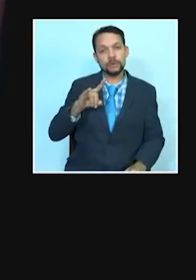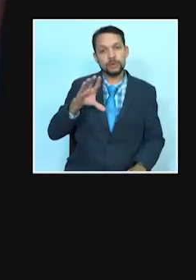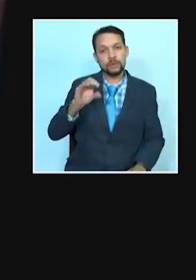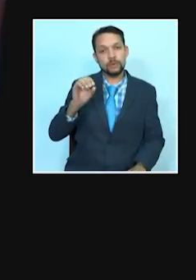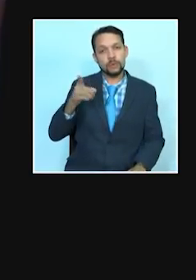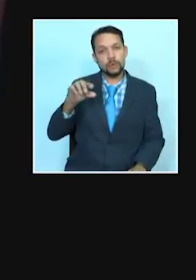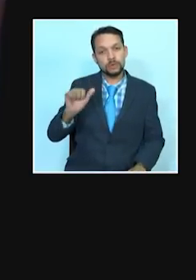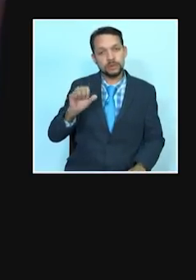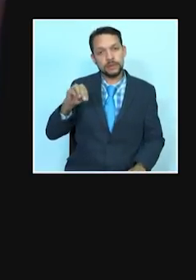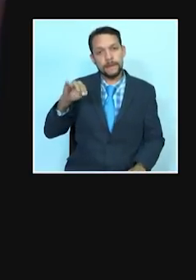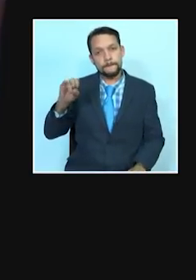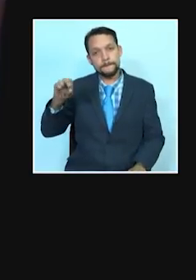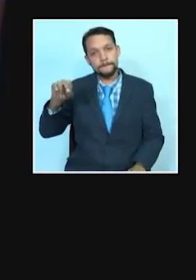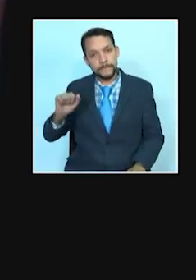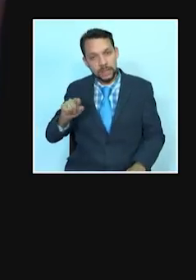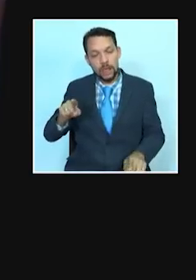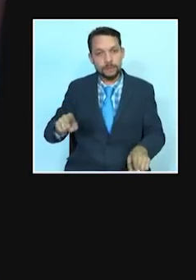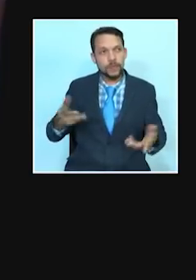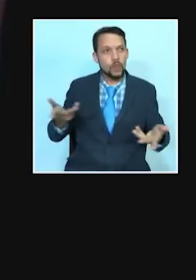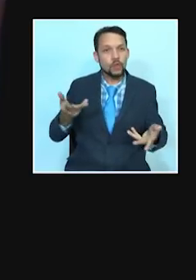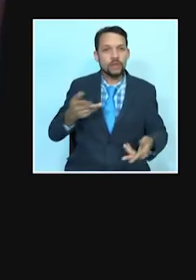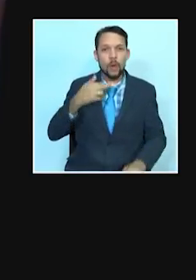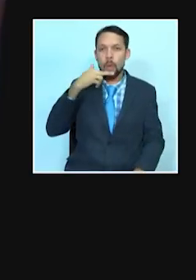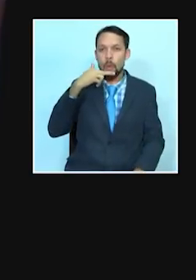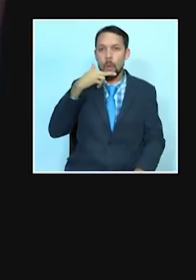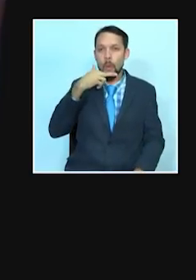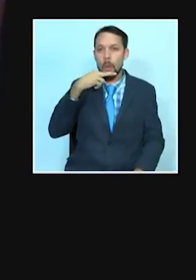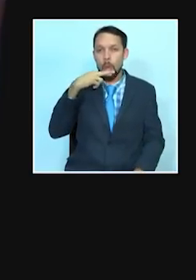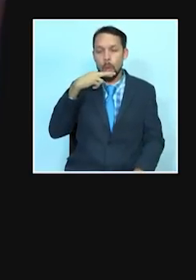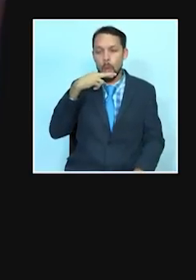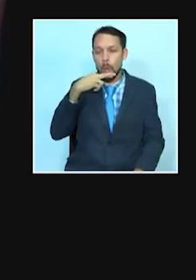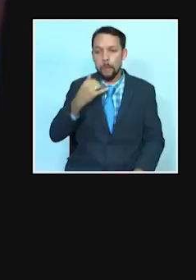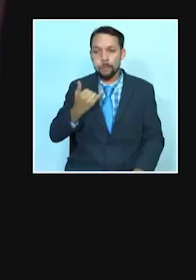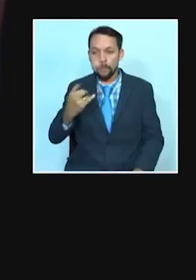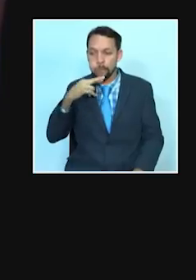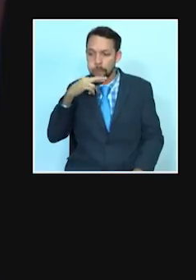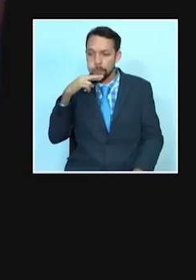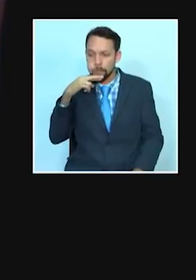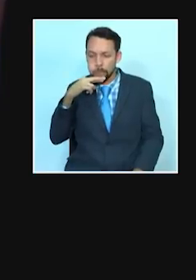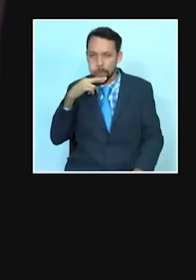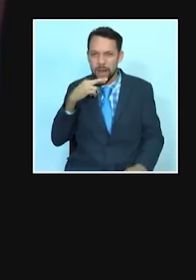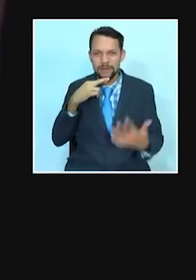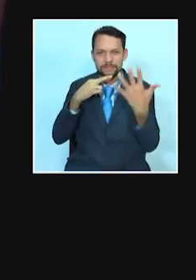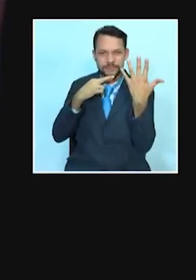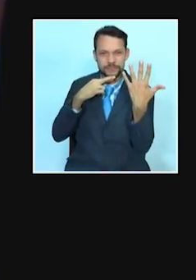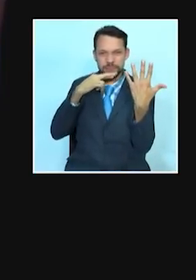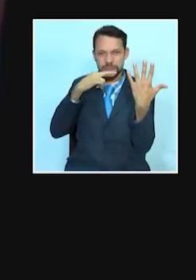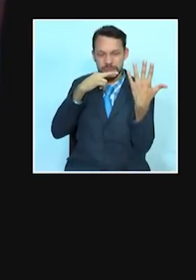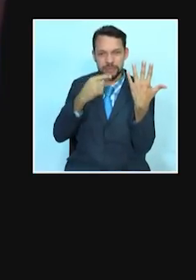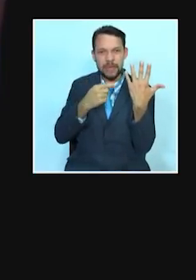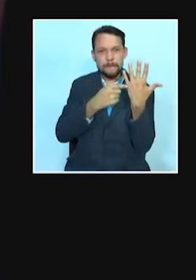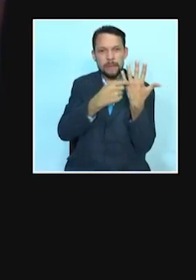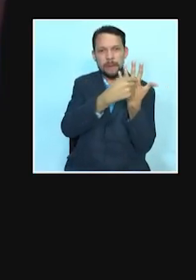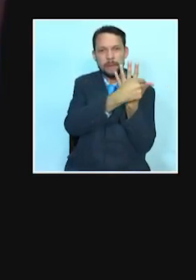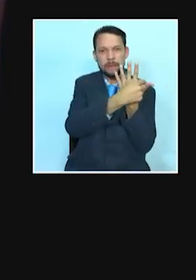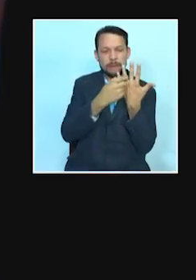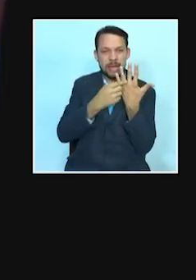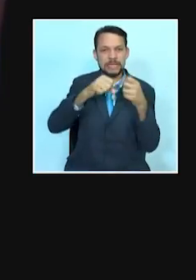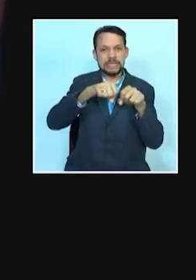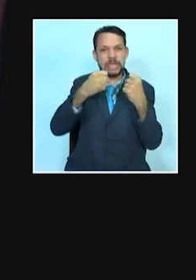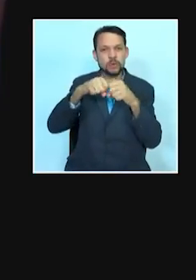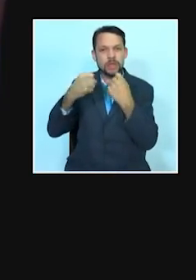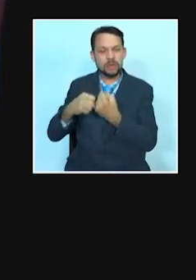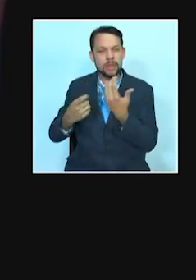inflamatorios que se ven en el área roja y vemos también cómo se empieza a desgastar en la articulación